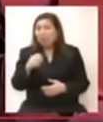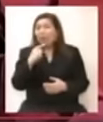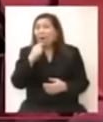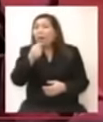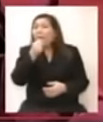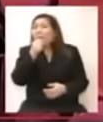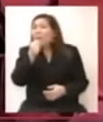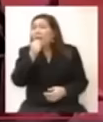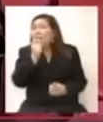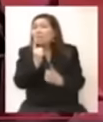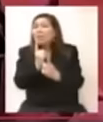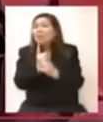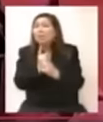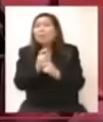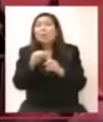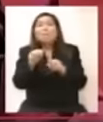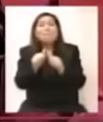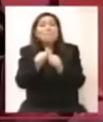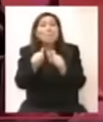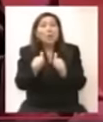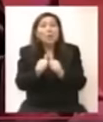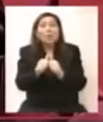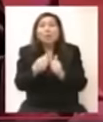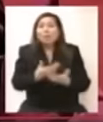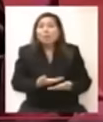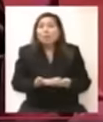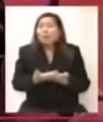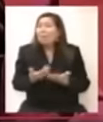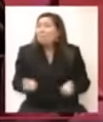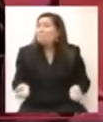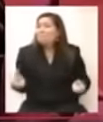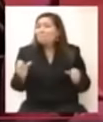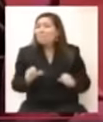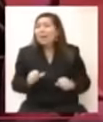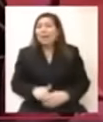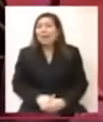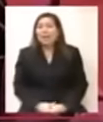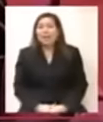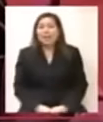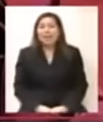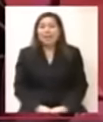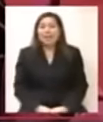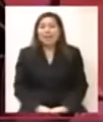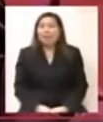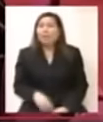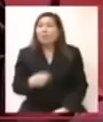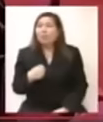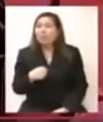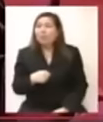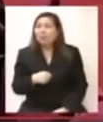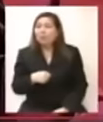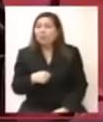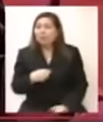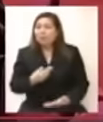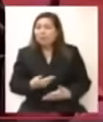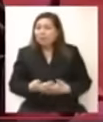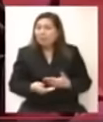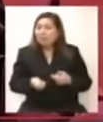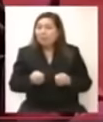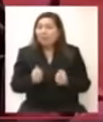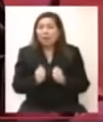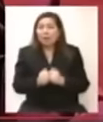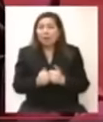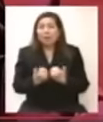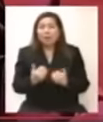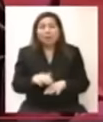entrevista donde dice que el modelo nos está llevando al desastre y nosotros seguimos insistiendo